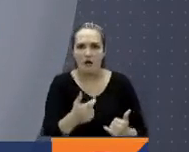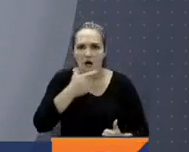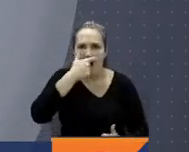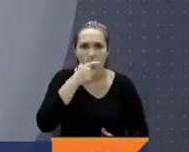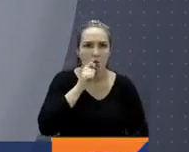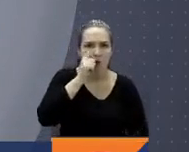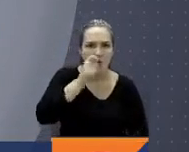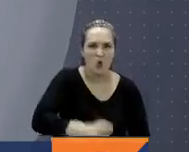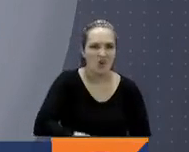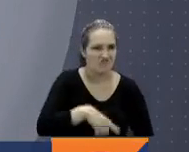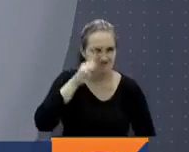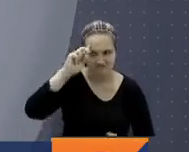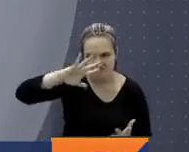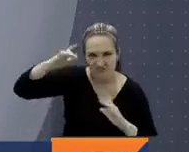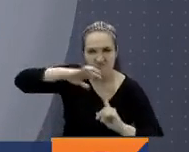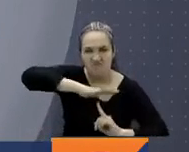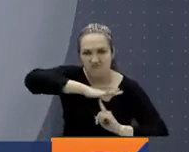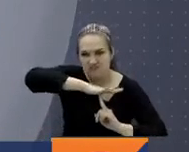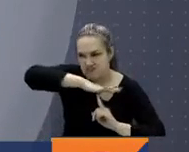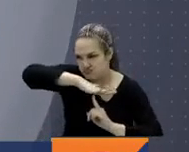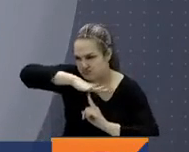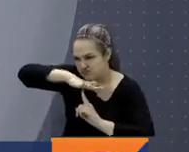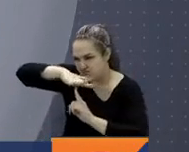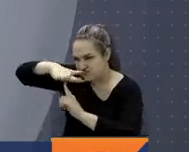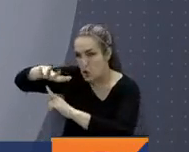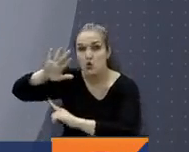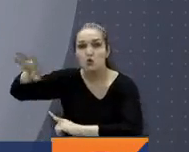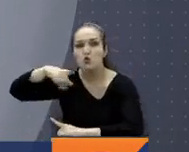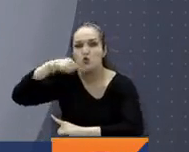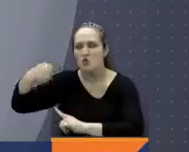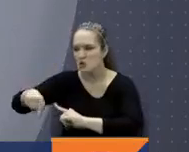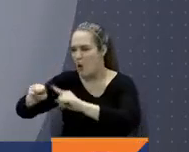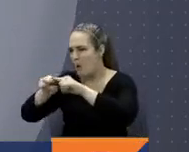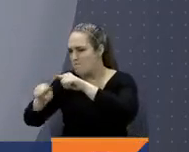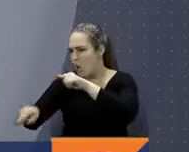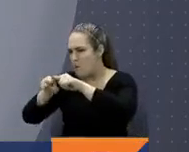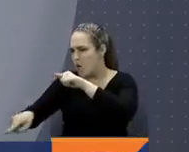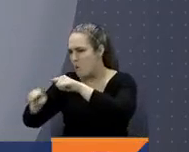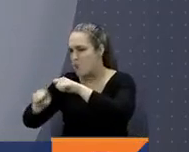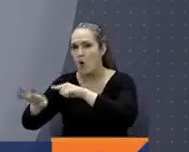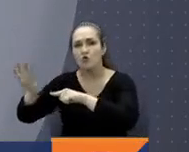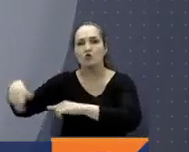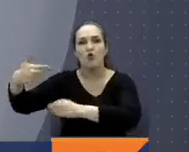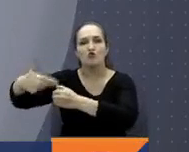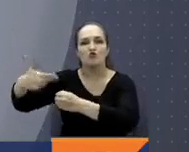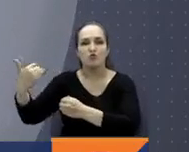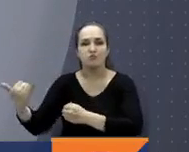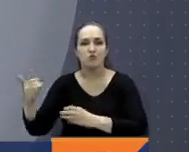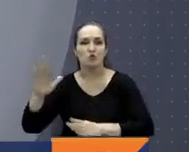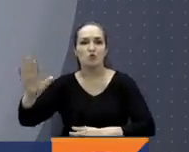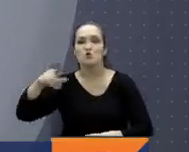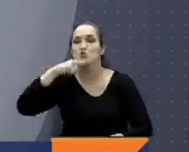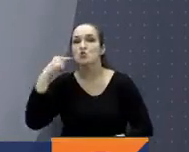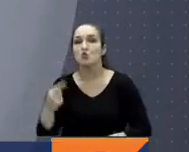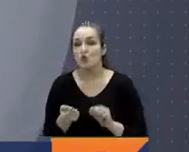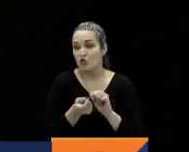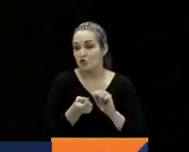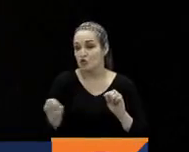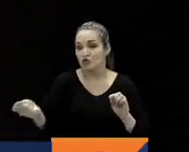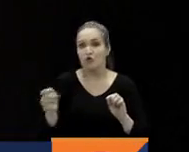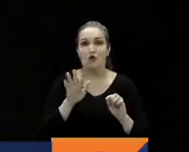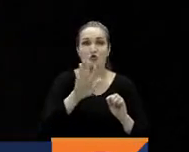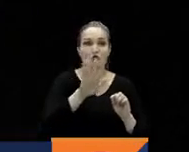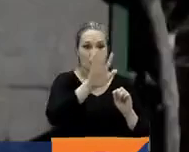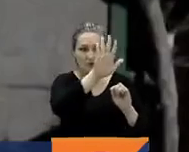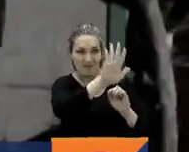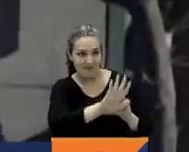ucranianos habrían cruzado volando a muy baja altura y bombardeado un depósito de gasolina en su suelo. En Belgorod, a 80 kilómetros de Kharkov,